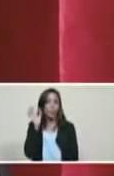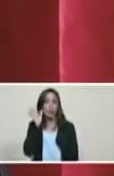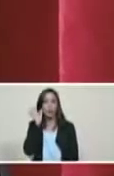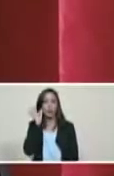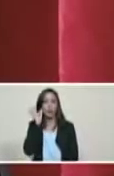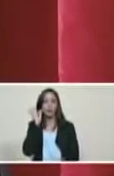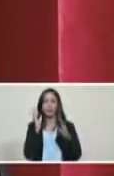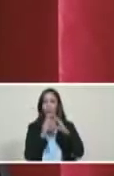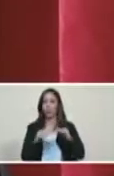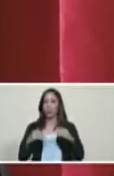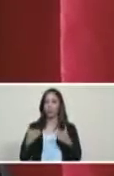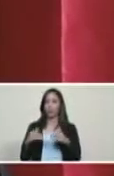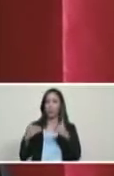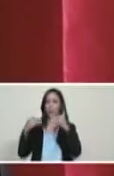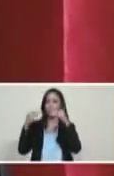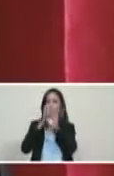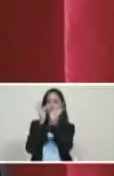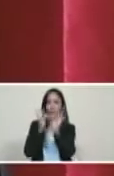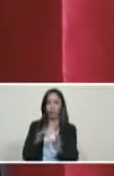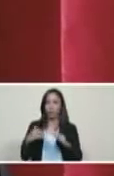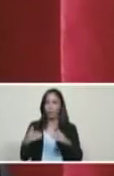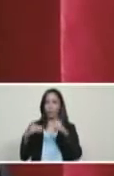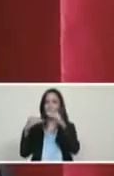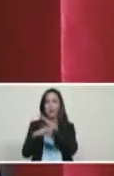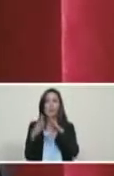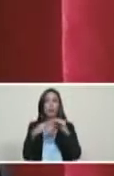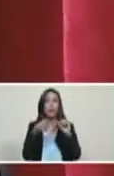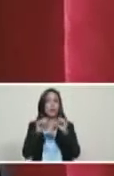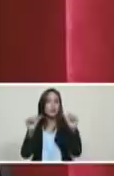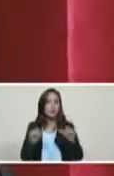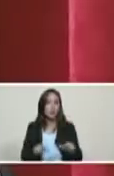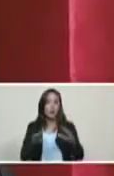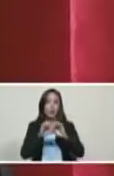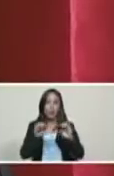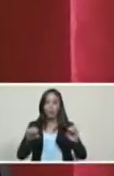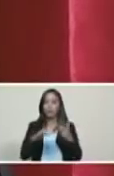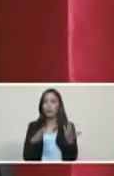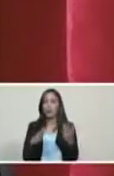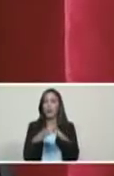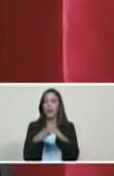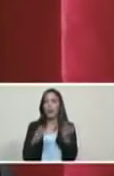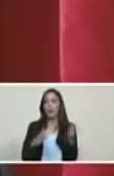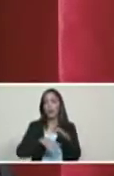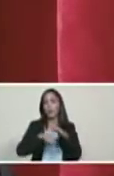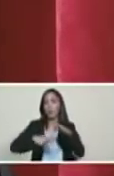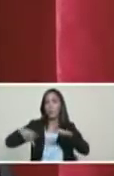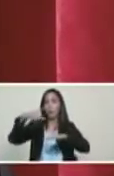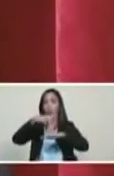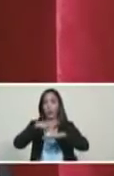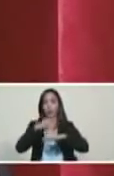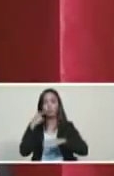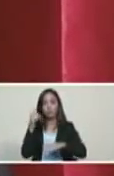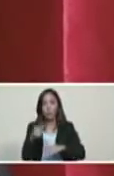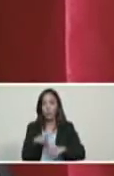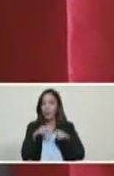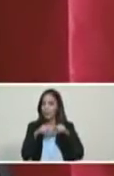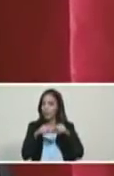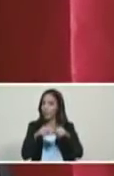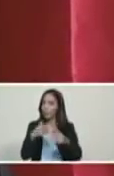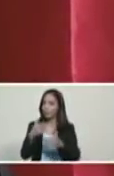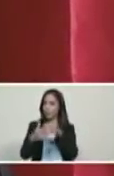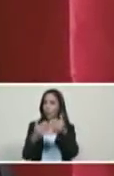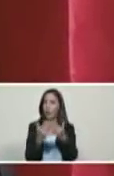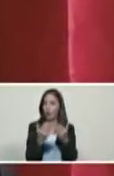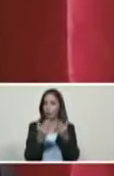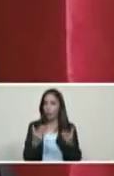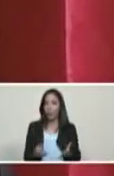de todos los niveles y modalidades del sistema de educación básica a nivel de posgrado para garantizar la prosecución de los